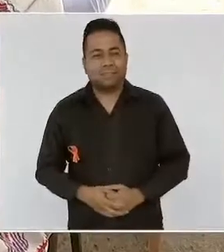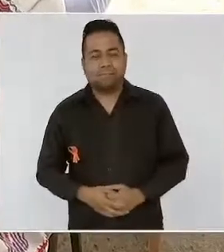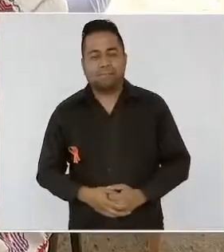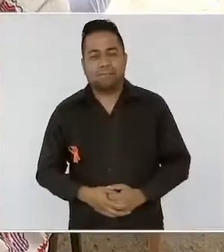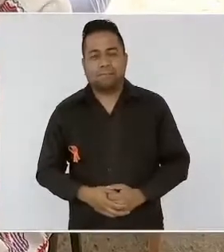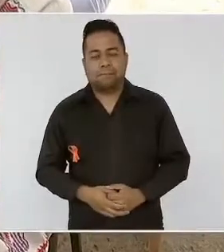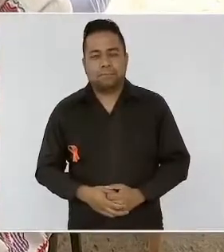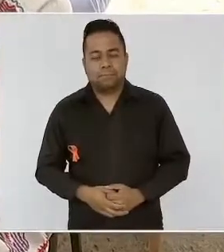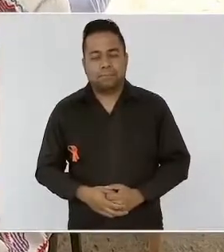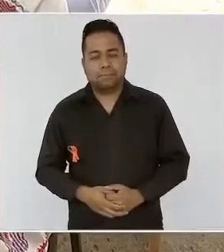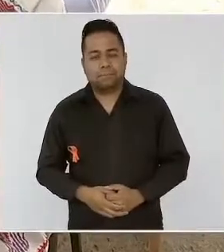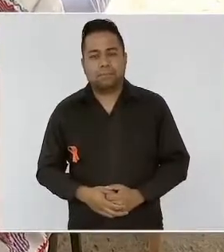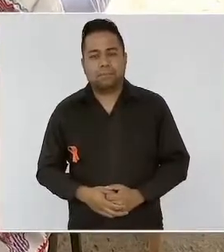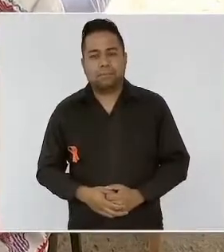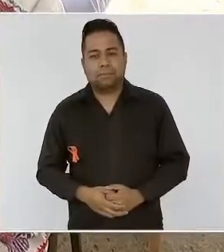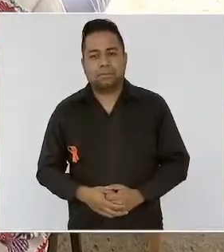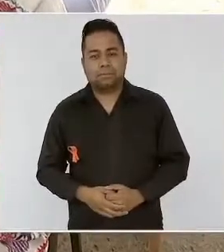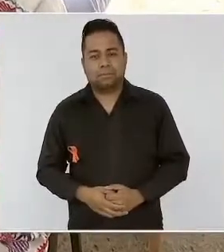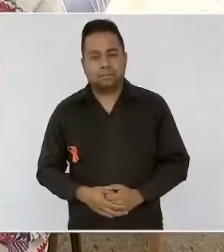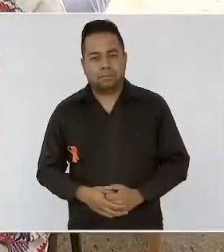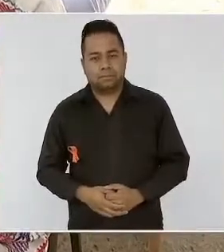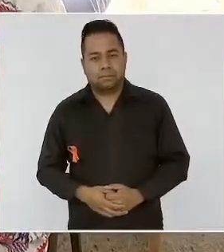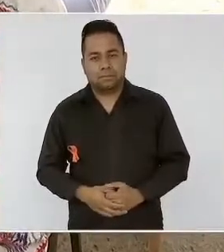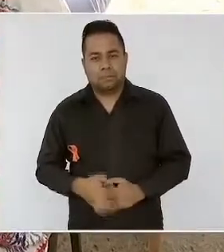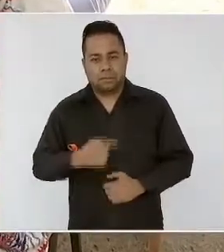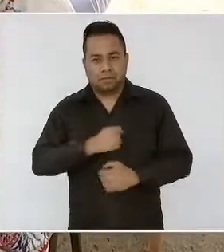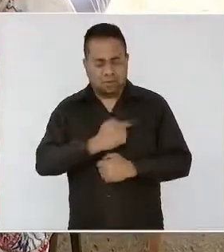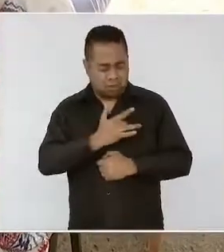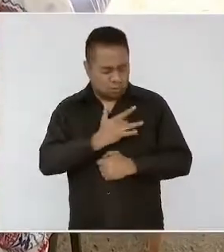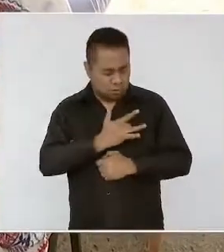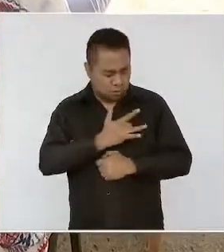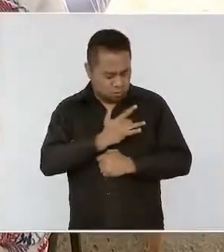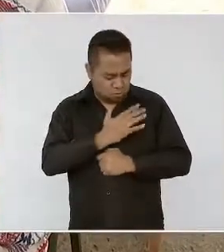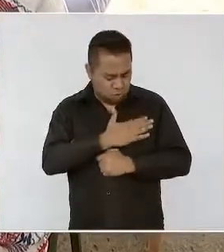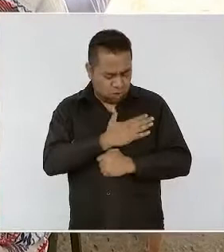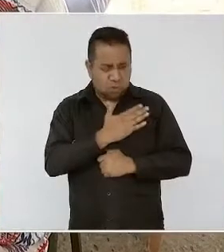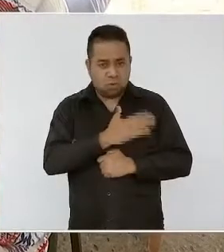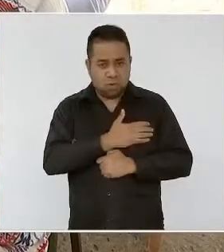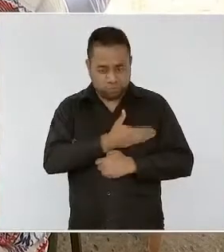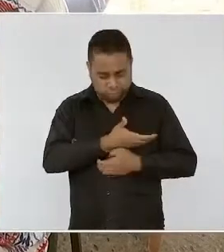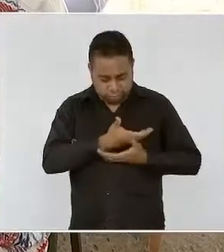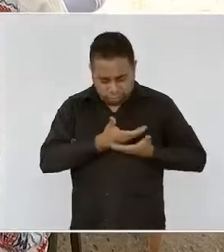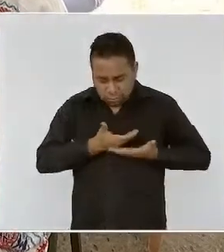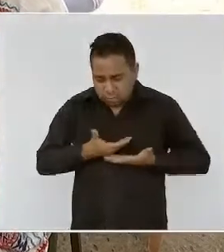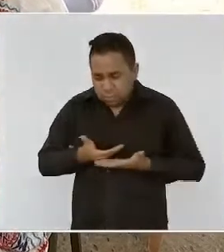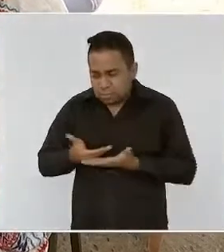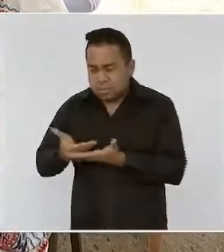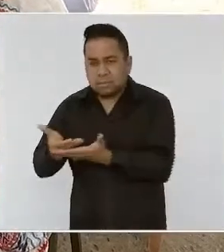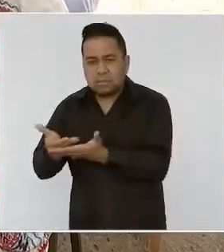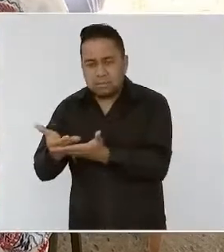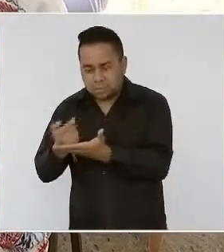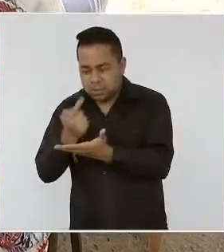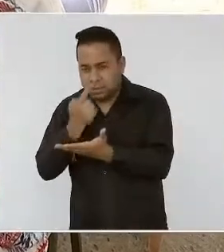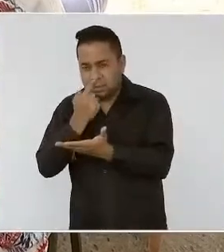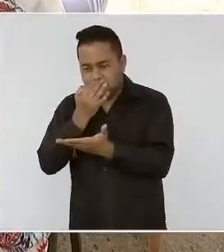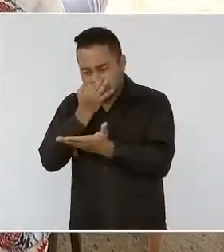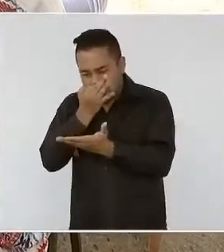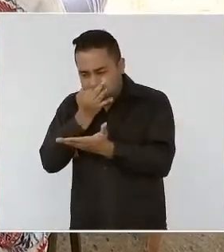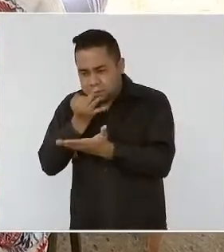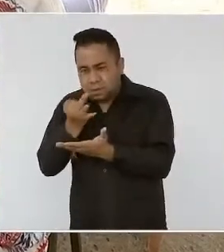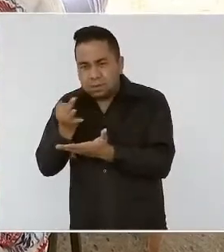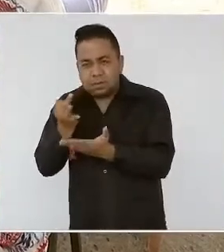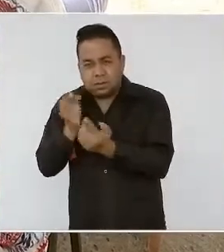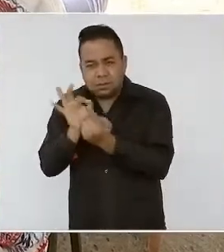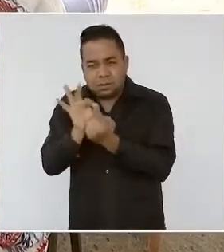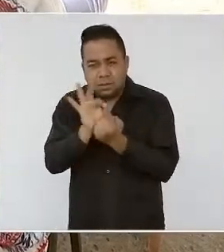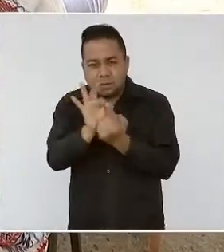Llévate la ternura de mi corazón. Su aroma te guiará por el